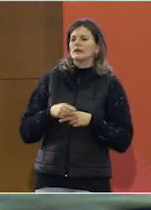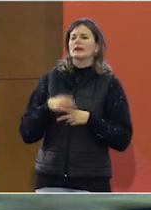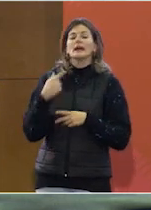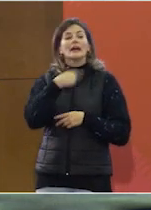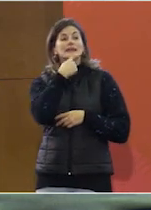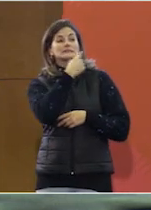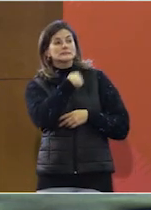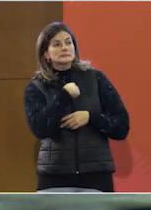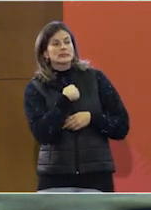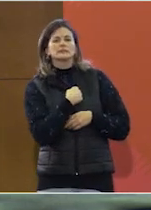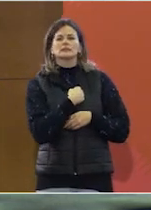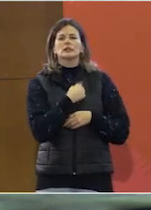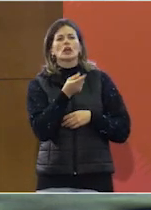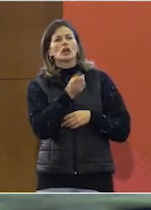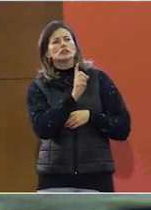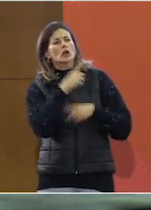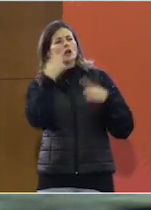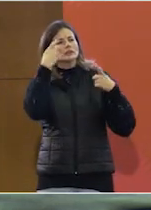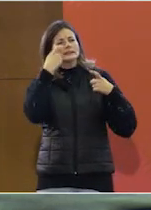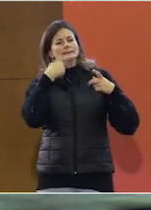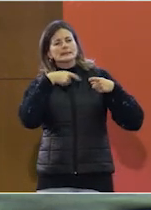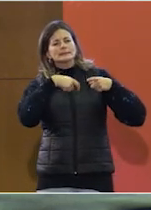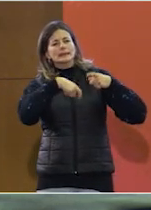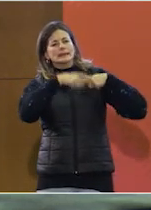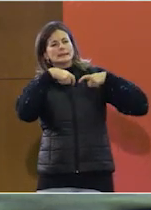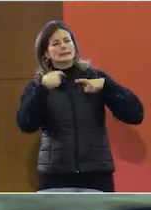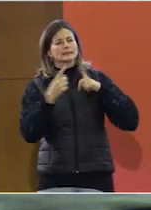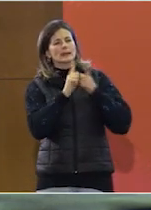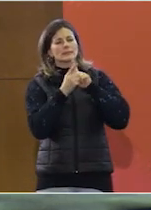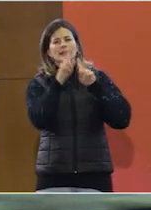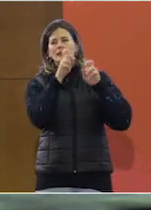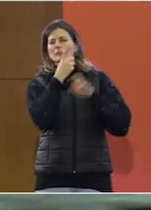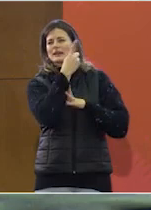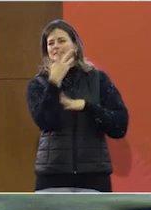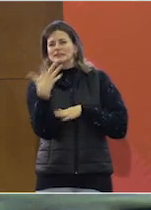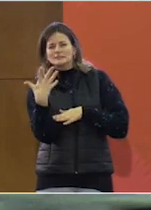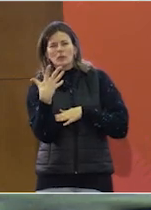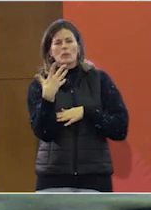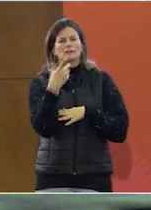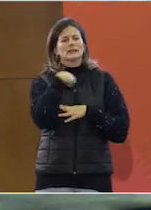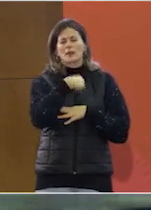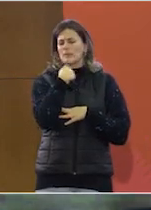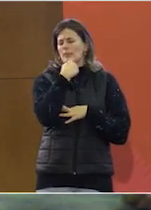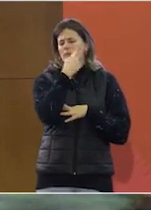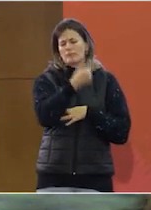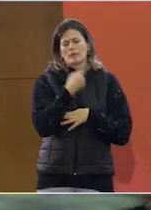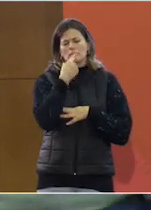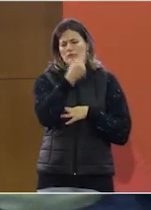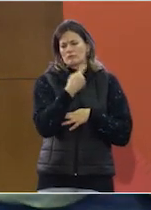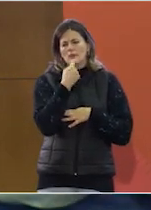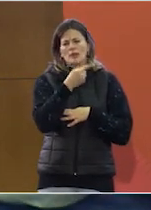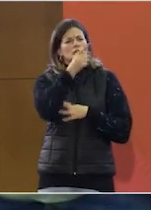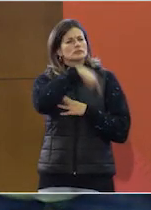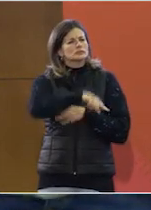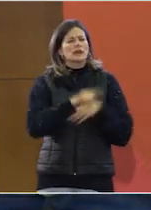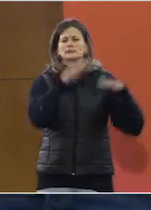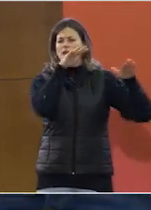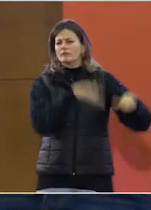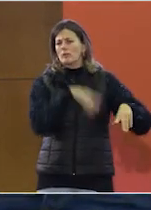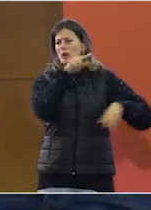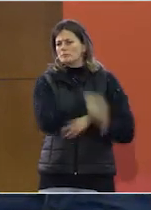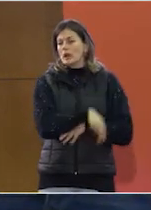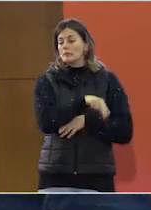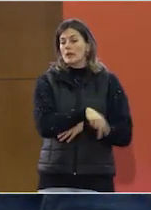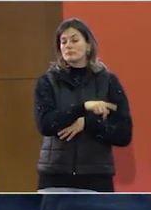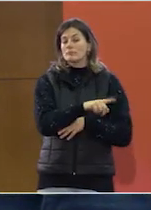no, vamos a rectificar con esto del 155, que juramos y perjuramos que nunca íbamos a estar a favor de